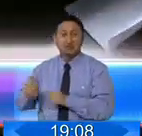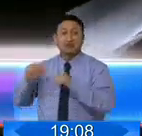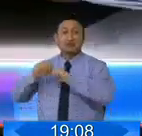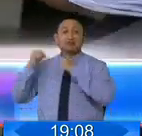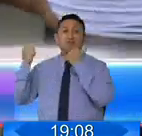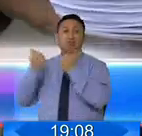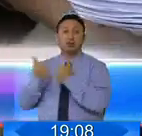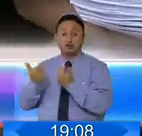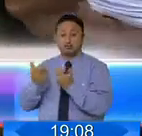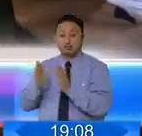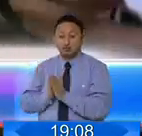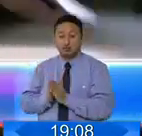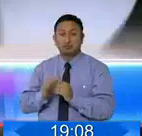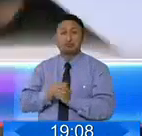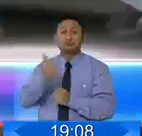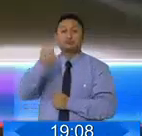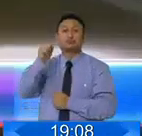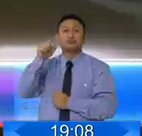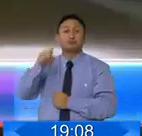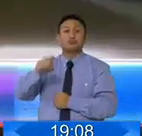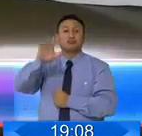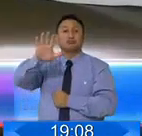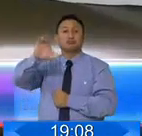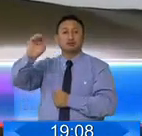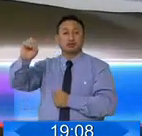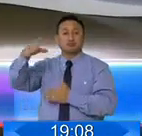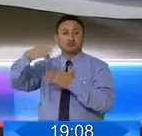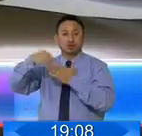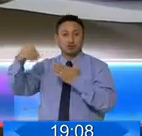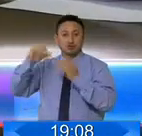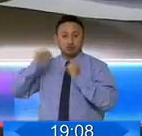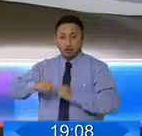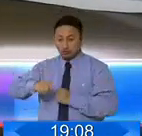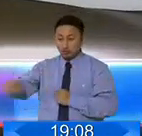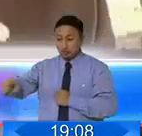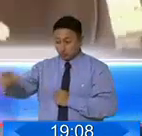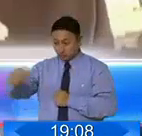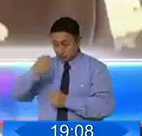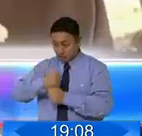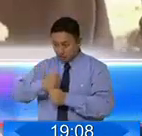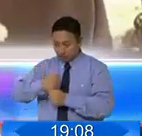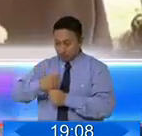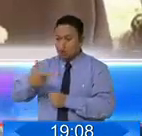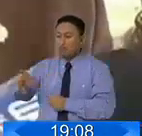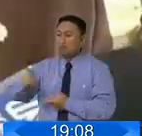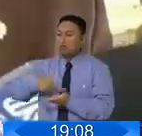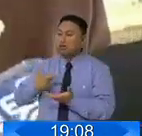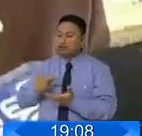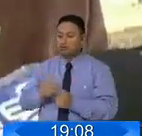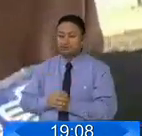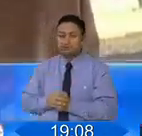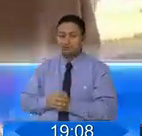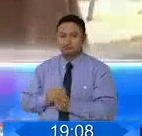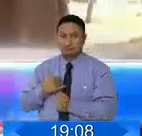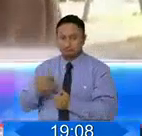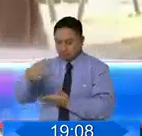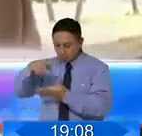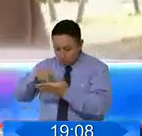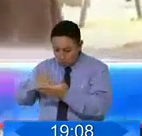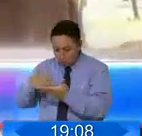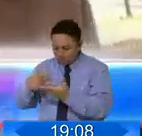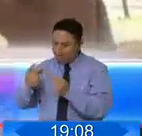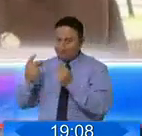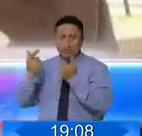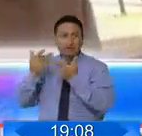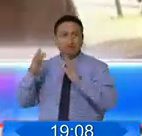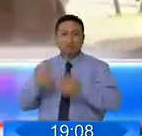legislador habría pedido $10,500 para la entrega del puesto de asesor. Yo he procedido de manera inmediata a remitir